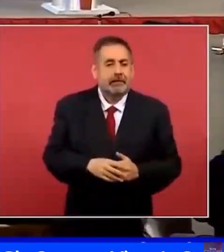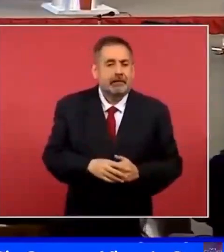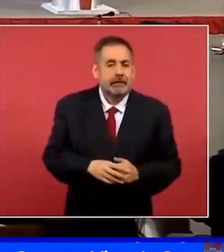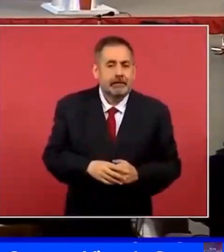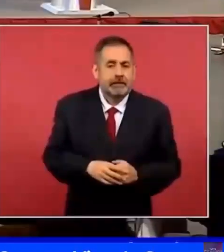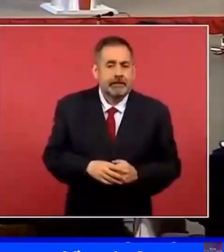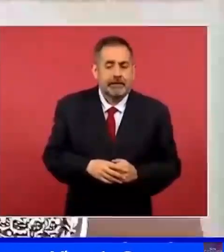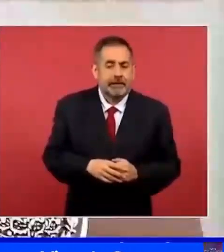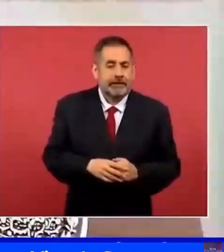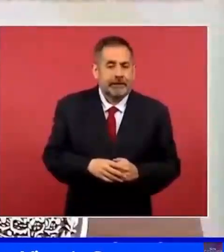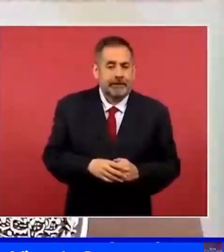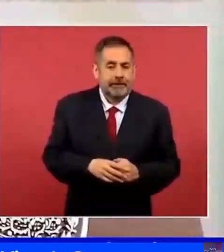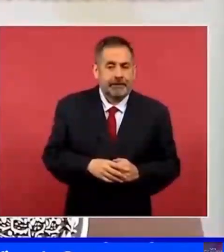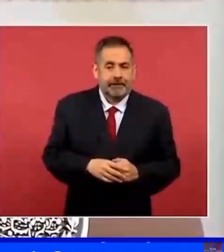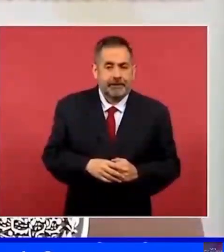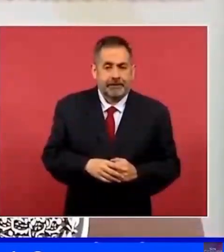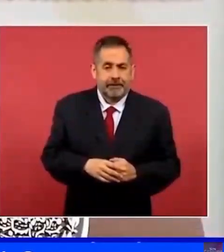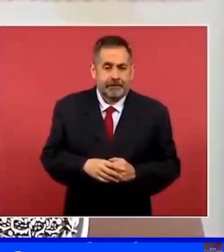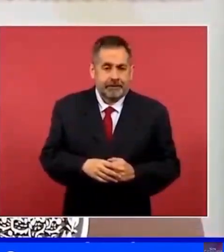de